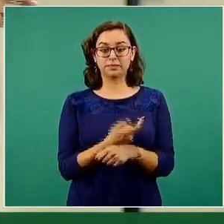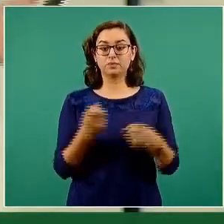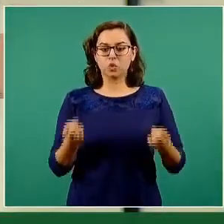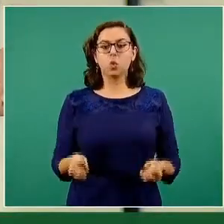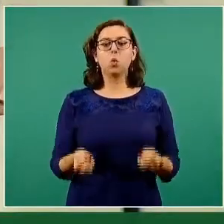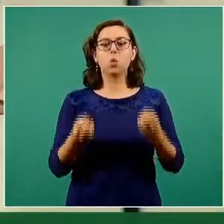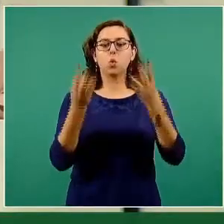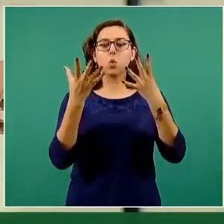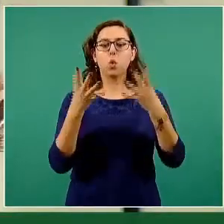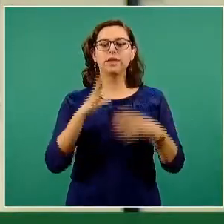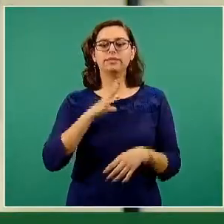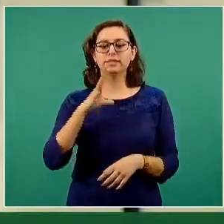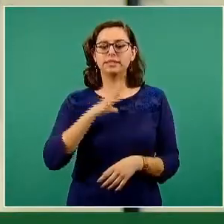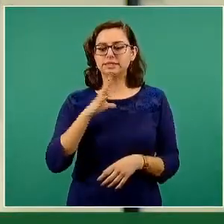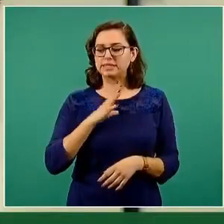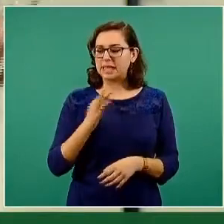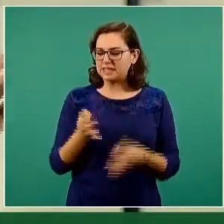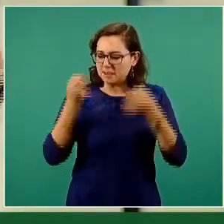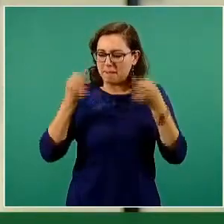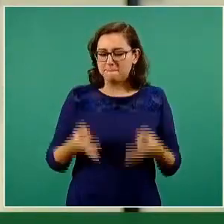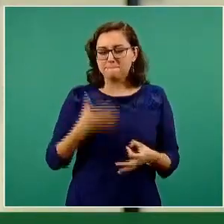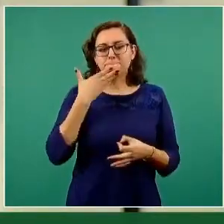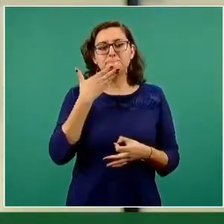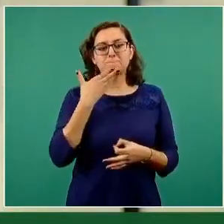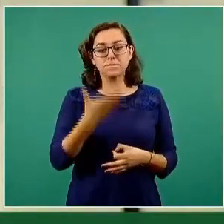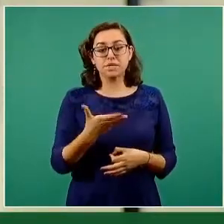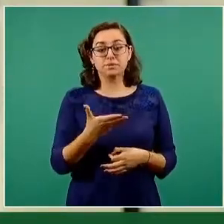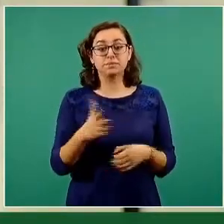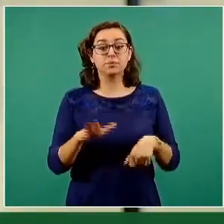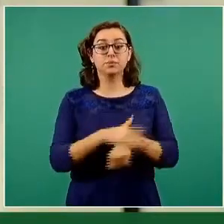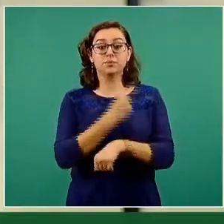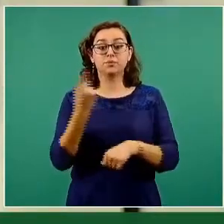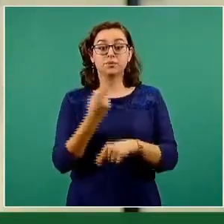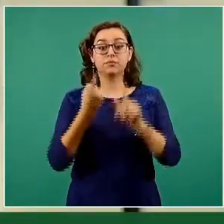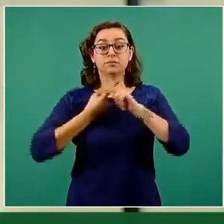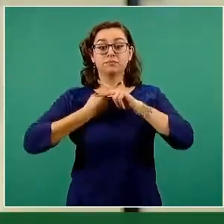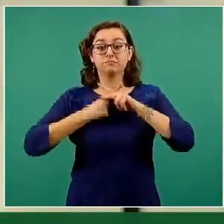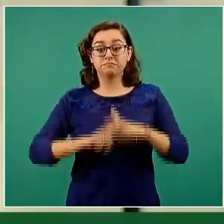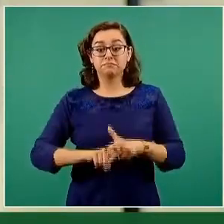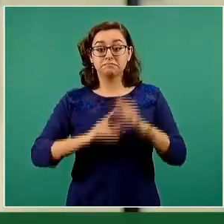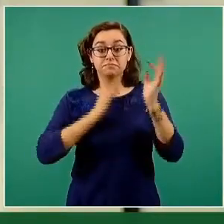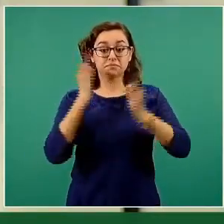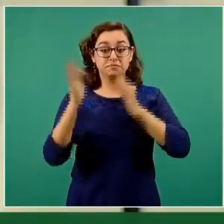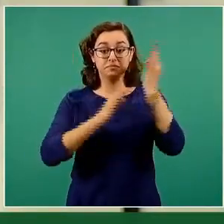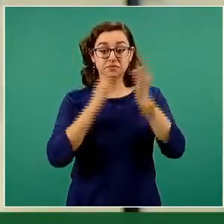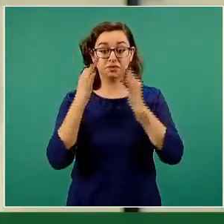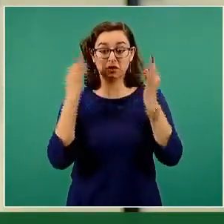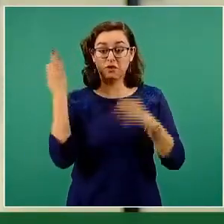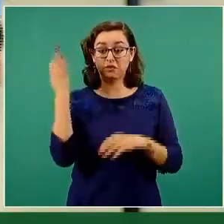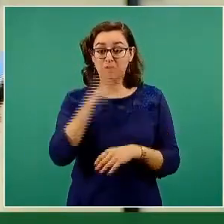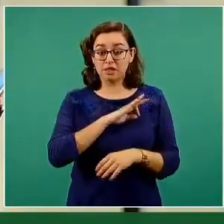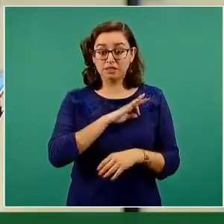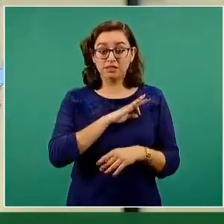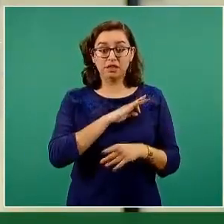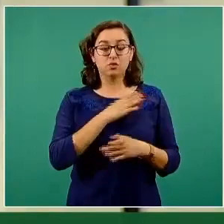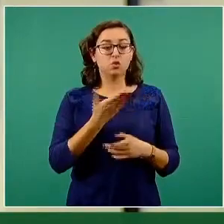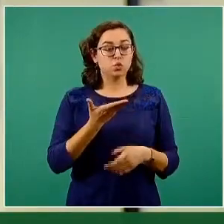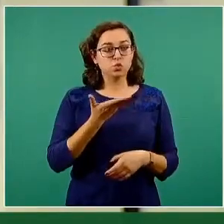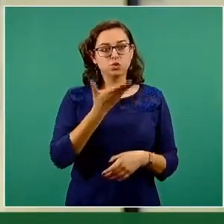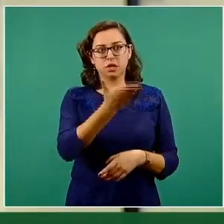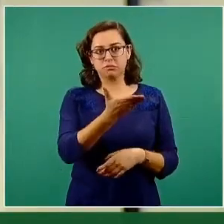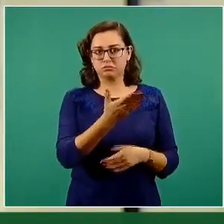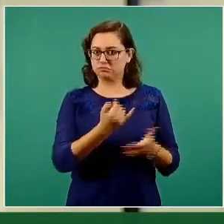de una fake news, una situación que expone en riesgo a la población, toman una medida.